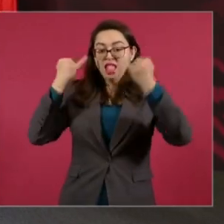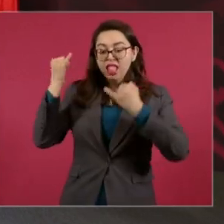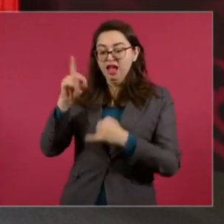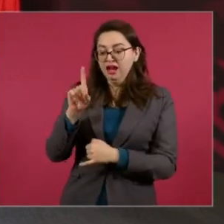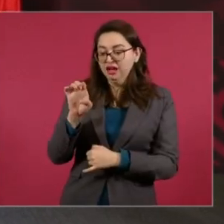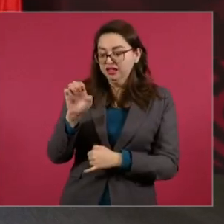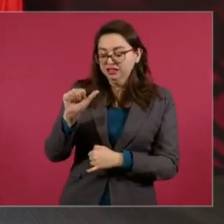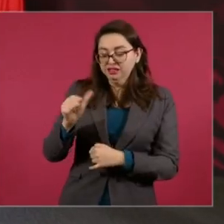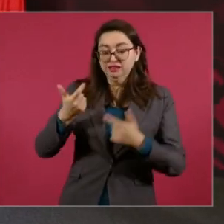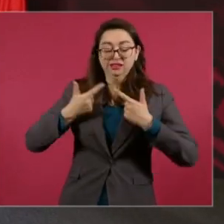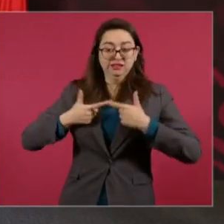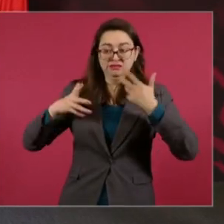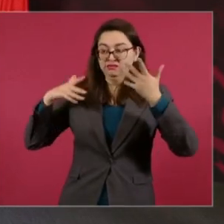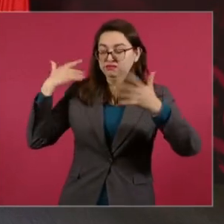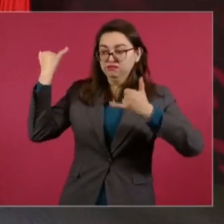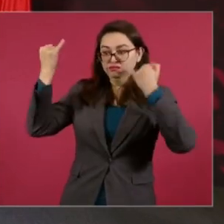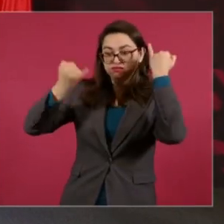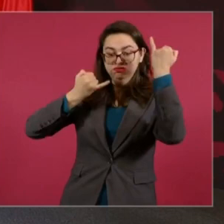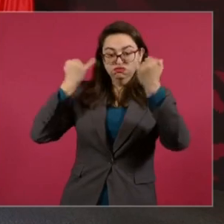es secundario. ¿Qué